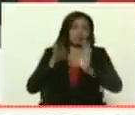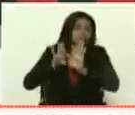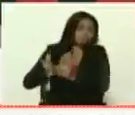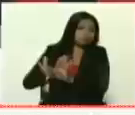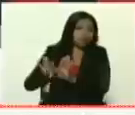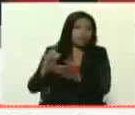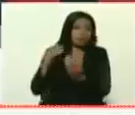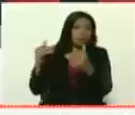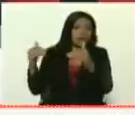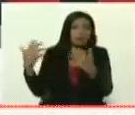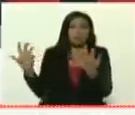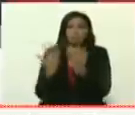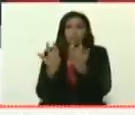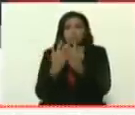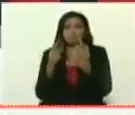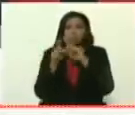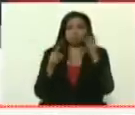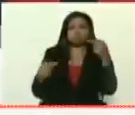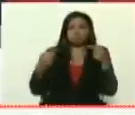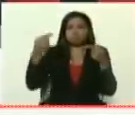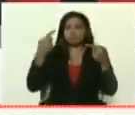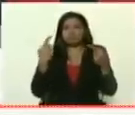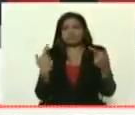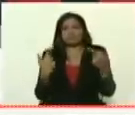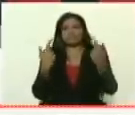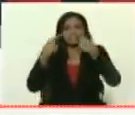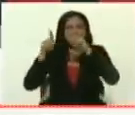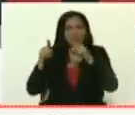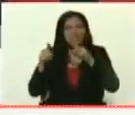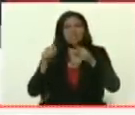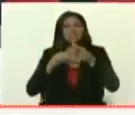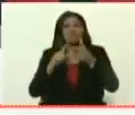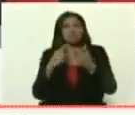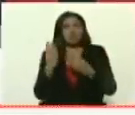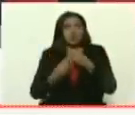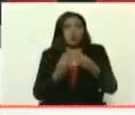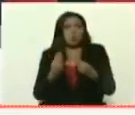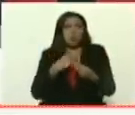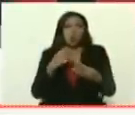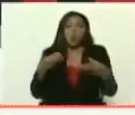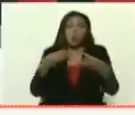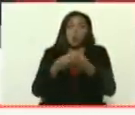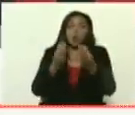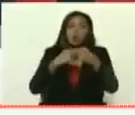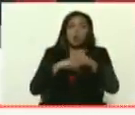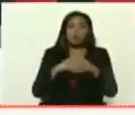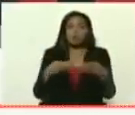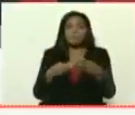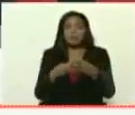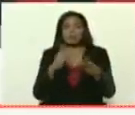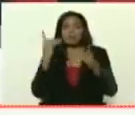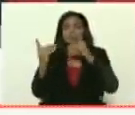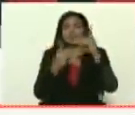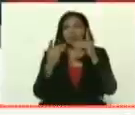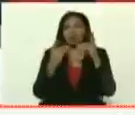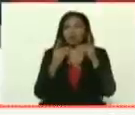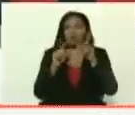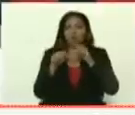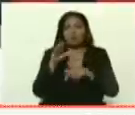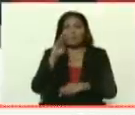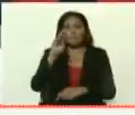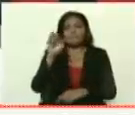tienen grandes contradicciones. Y ya hoy en la mesa de diálogo de